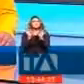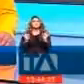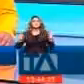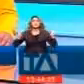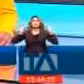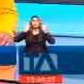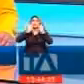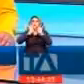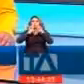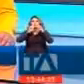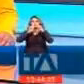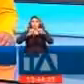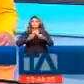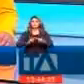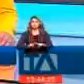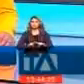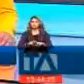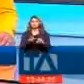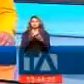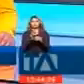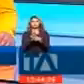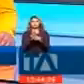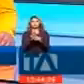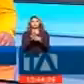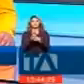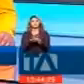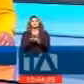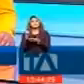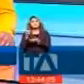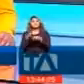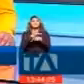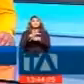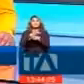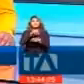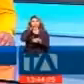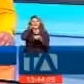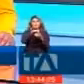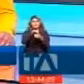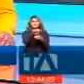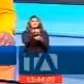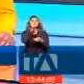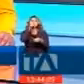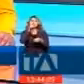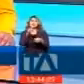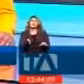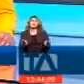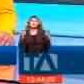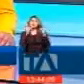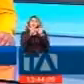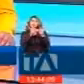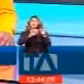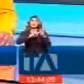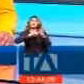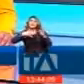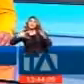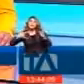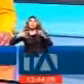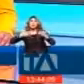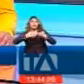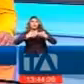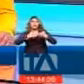los cuestionamientos a la intención de una facción del Consejo Nacional Electoral de comprar equipos informáticos sin antes verificar el cumplimiento de la